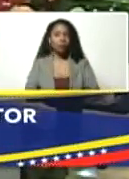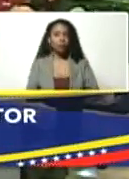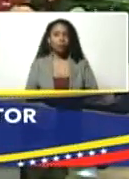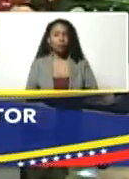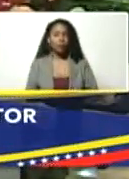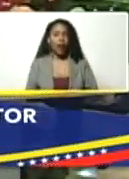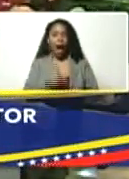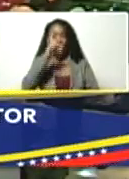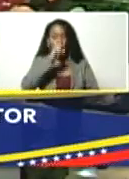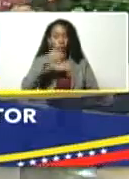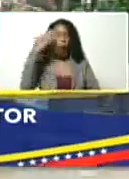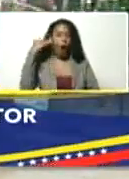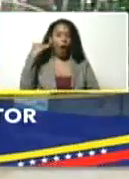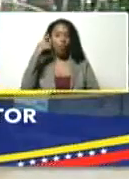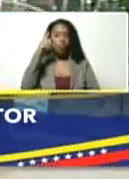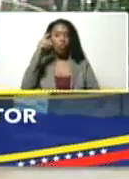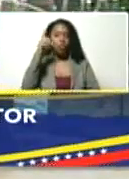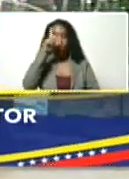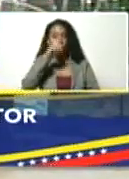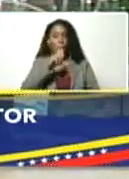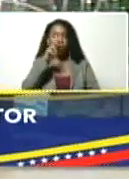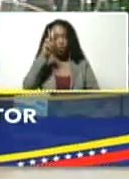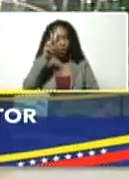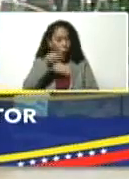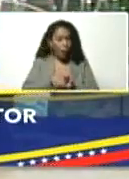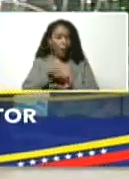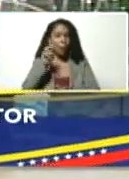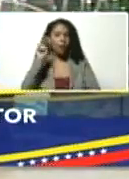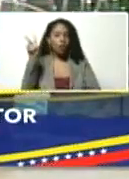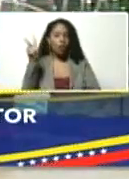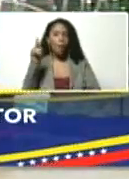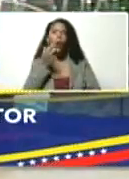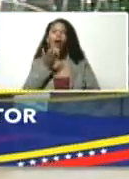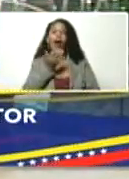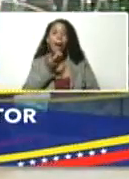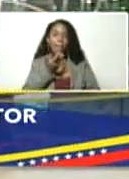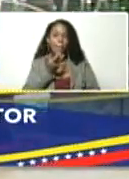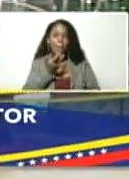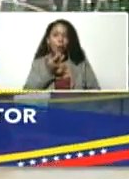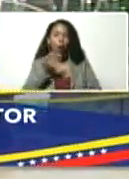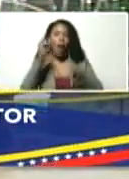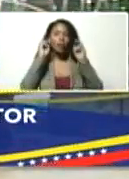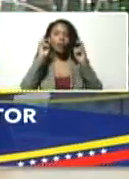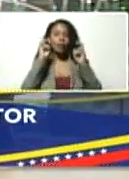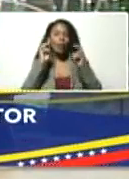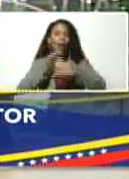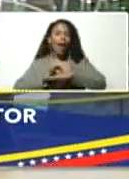del año 2022. Por ejemplo, en el sector de carne de bovino,